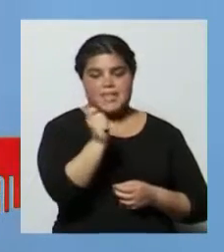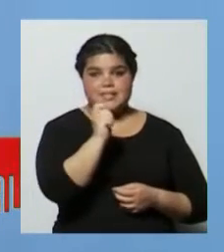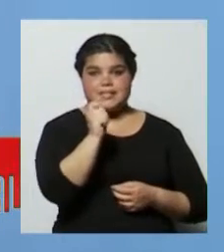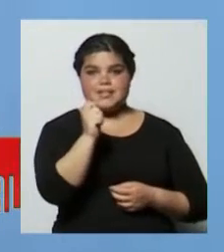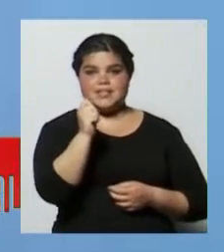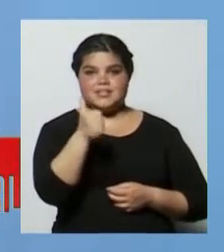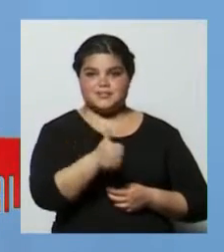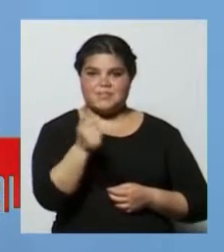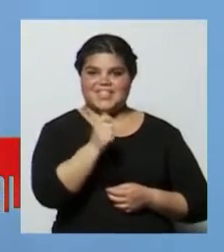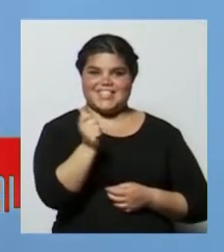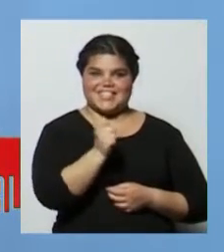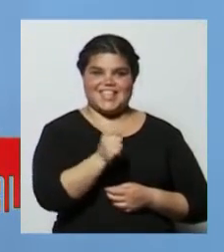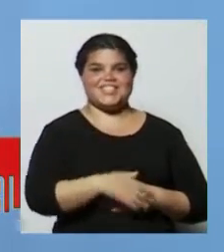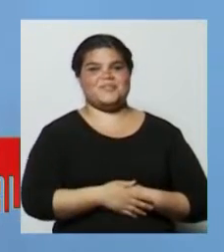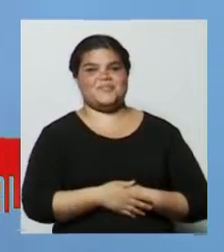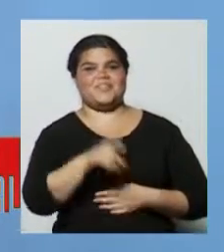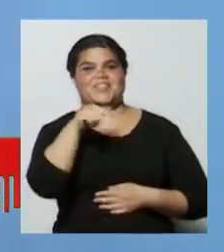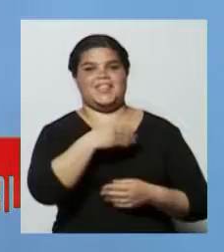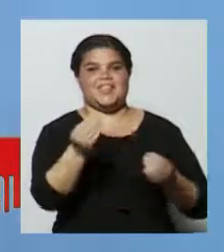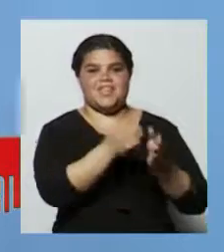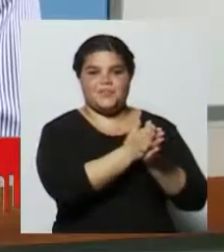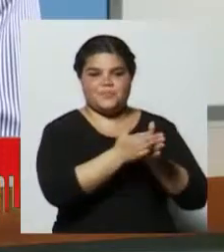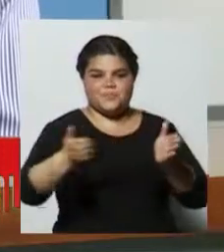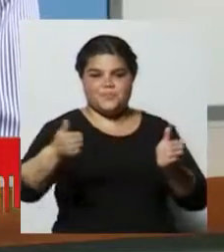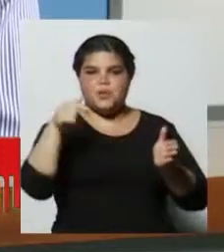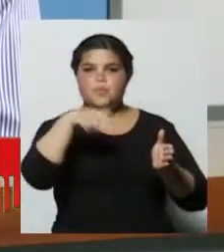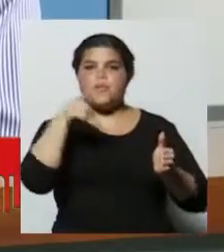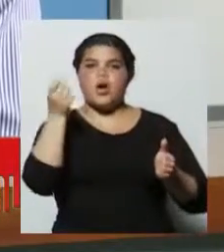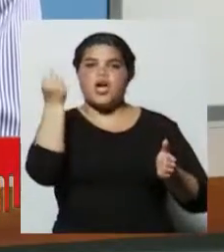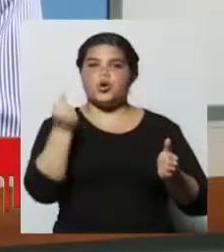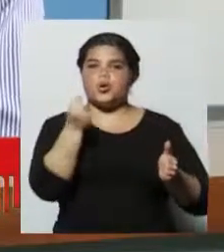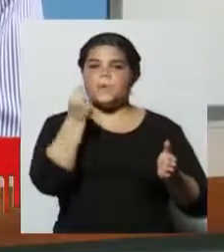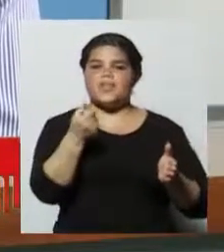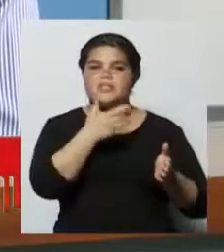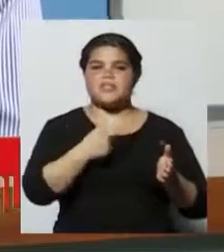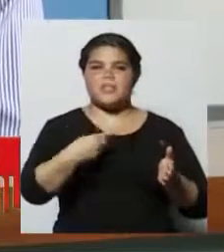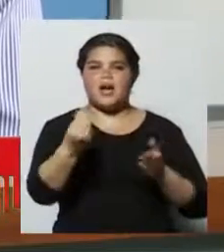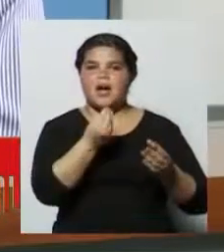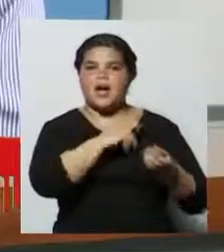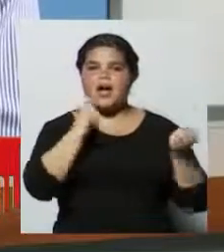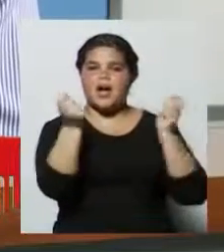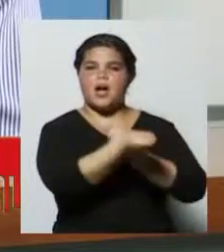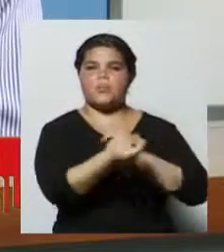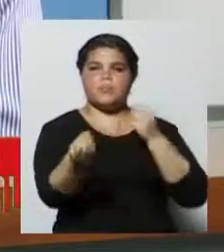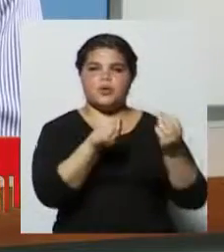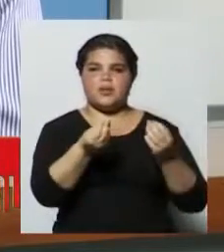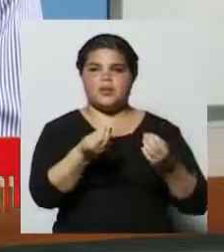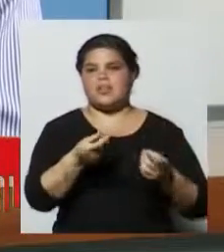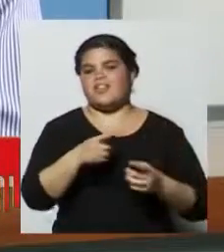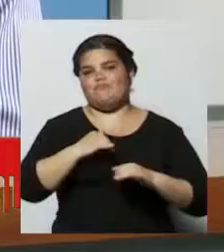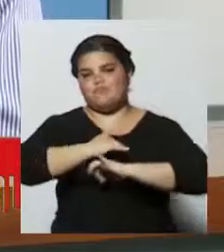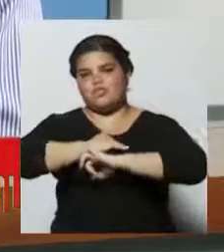nivel general, macroeconómico en la Argentina? Como economista te pregunto, ¿qué esperás? Que espero malas noticias. Perdón, ¿no? Pero